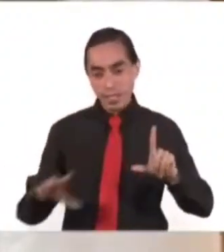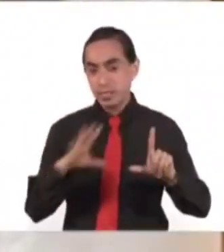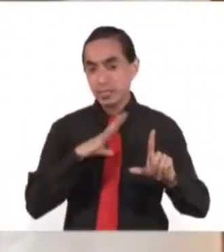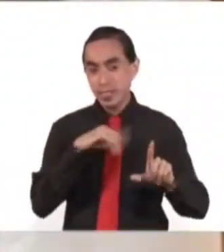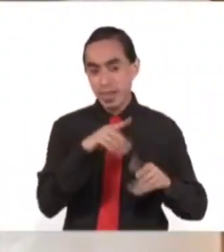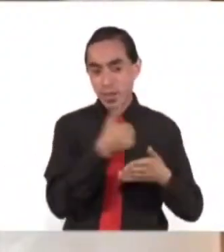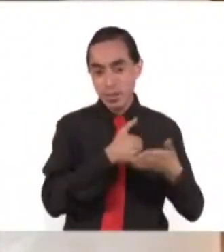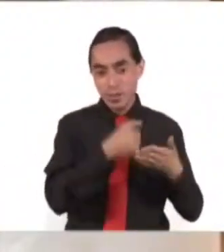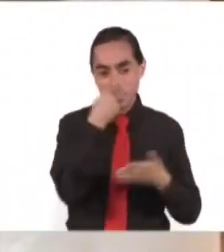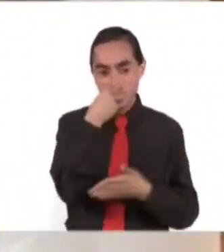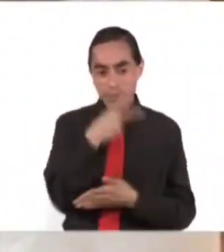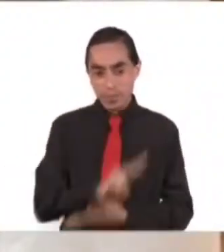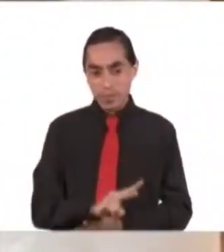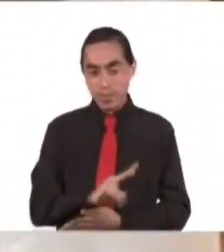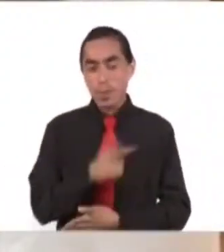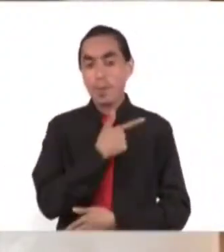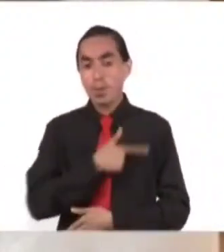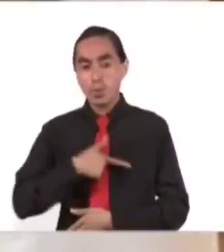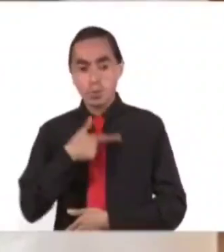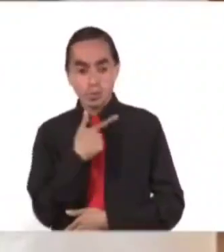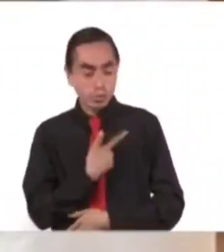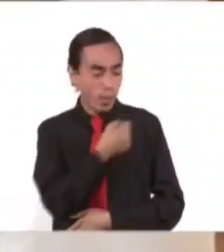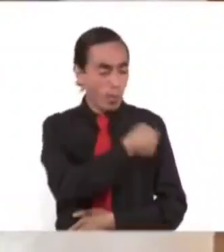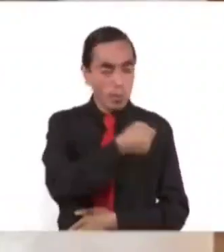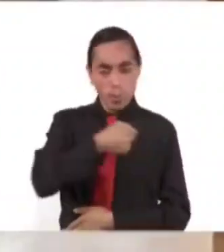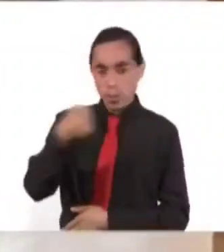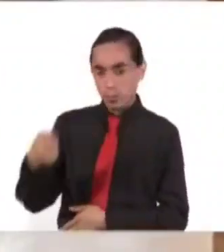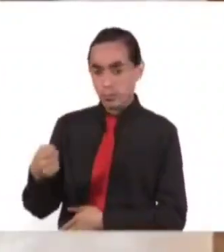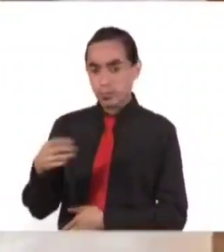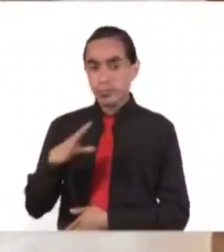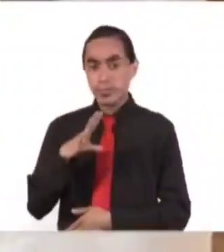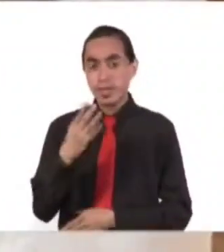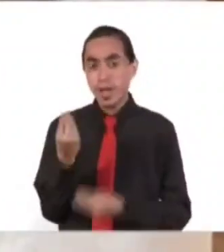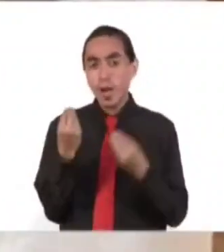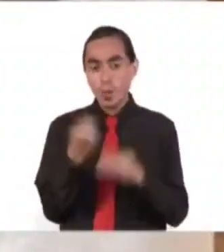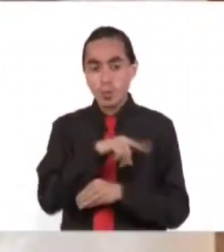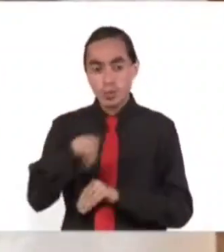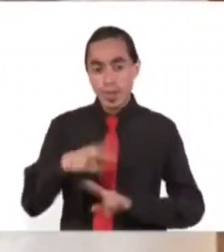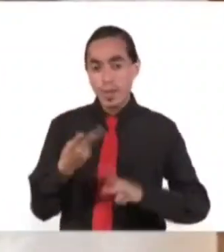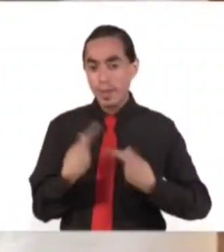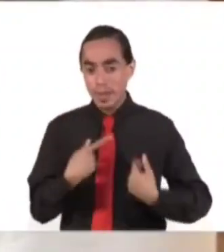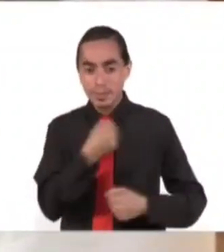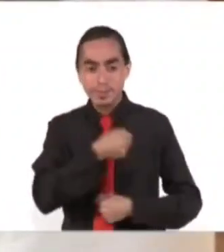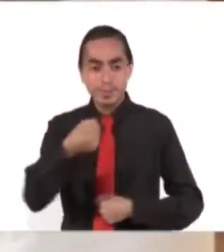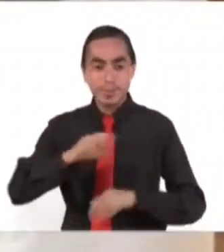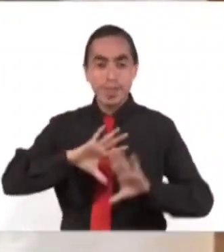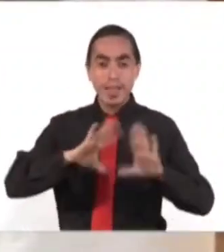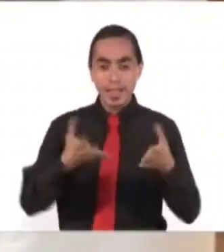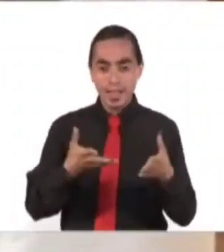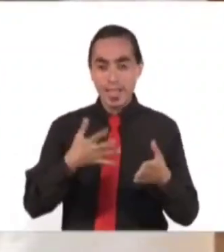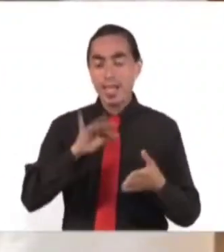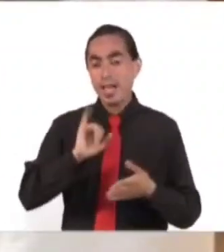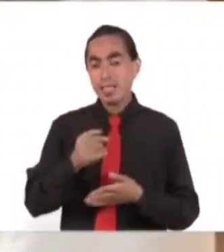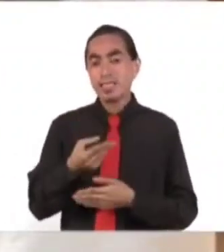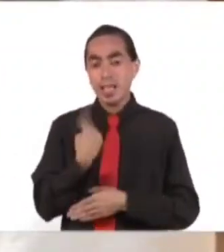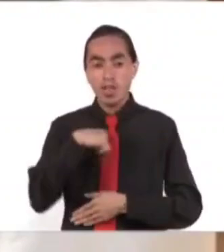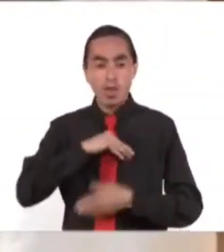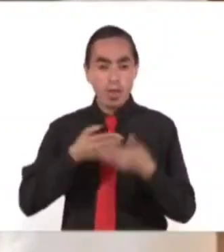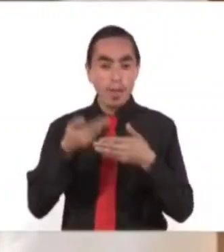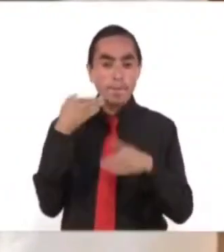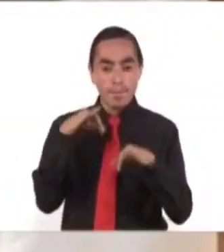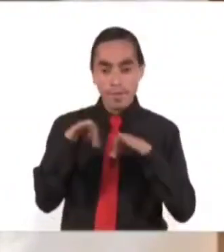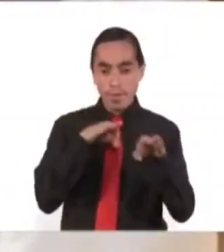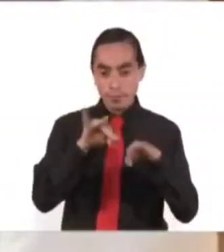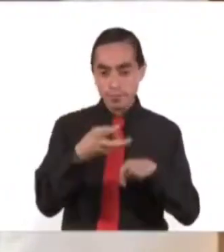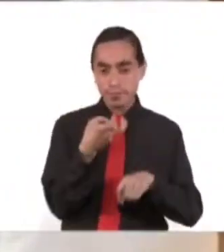de México, y me da mucho gusto haber podido saludar personalmente a muchos de todos los que estamos aquí, que hemos estado trabajando en